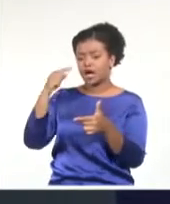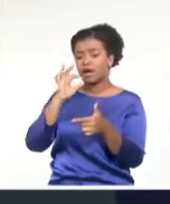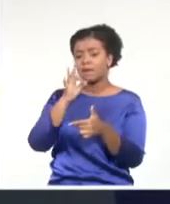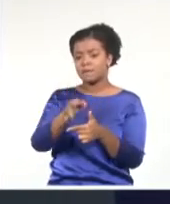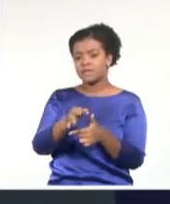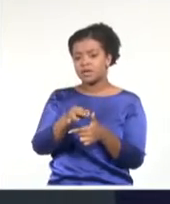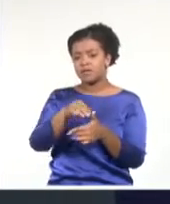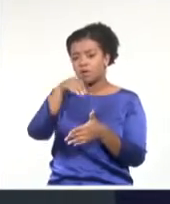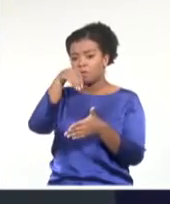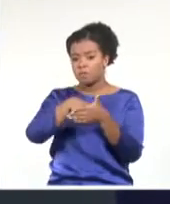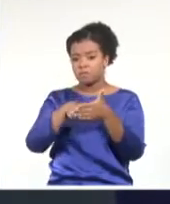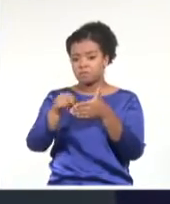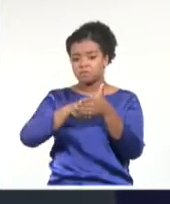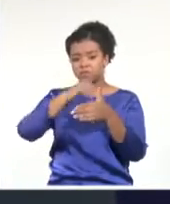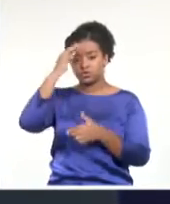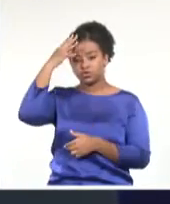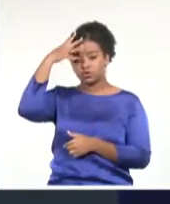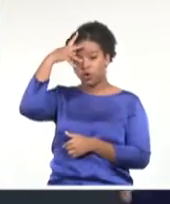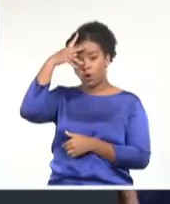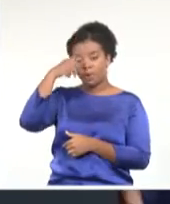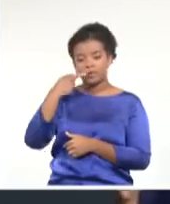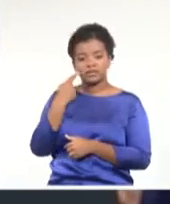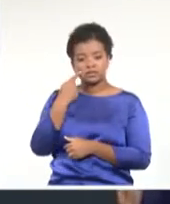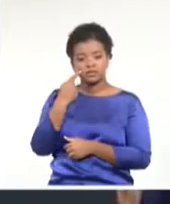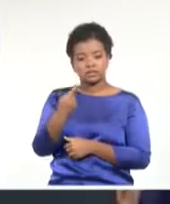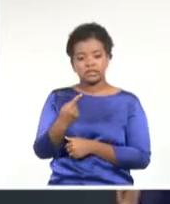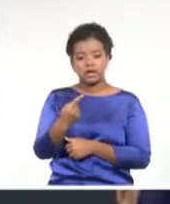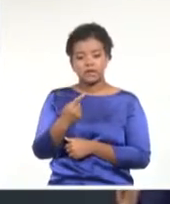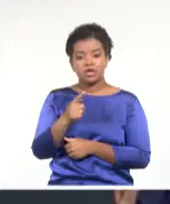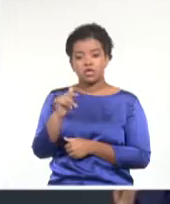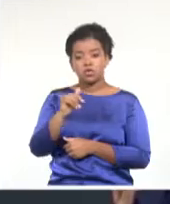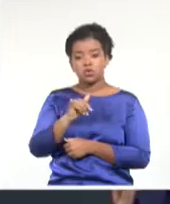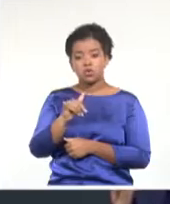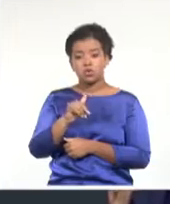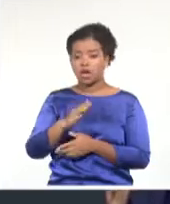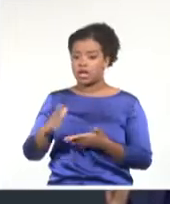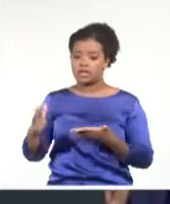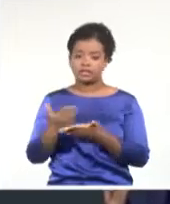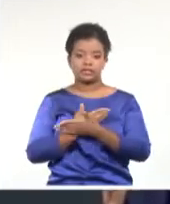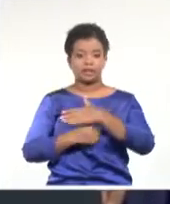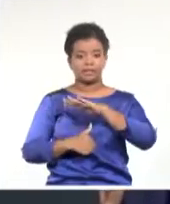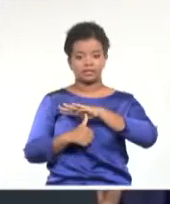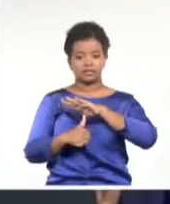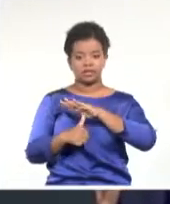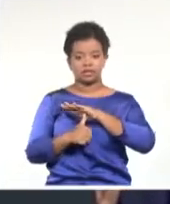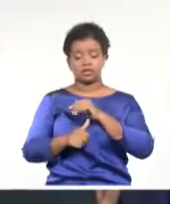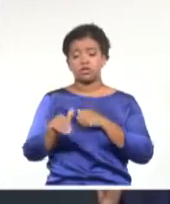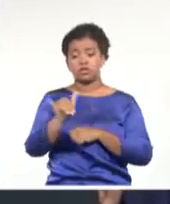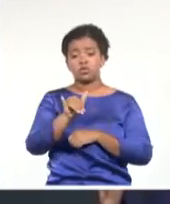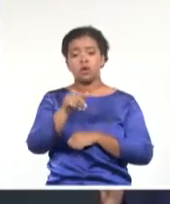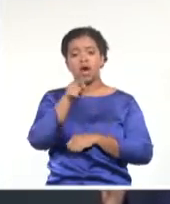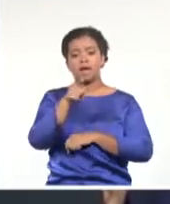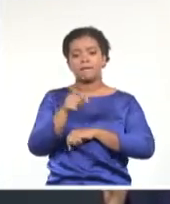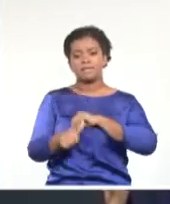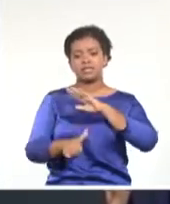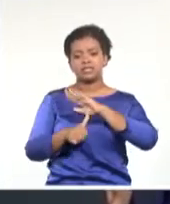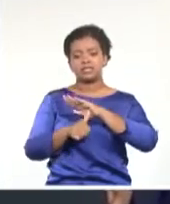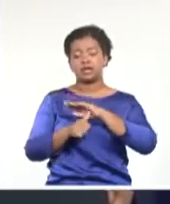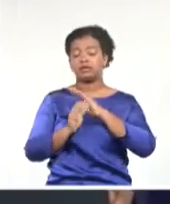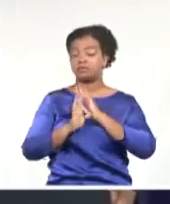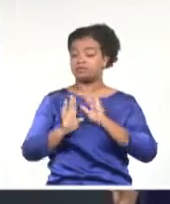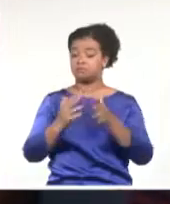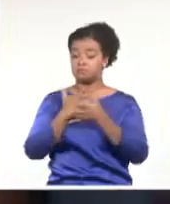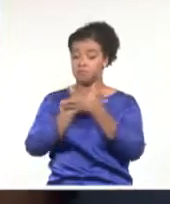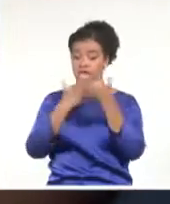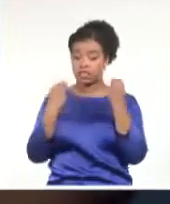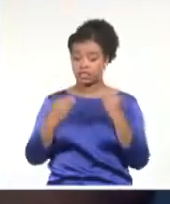para que Donald Trump no solo pasara a ser expresidente, además lo convirtieron en un presidente derrotado.